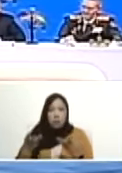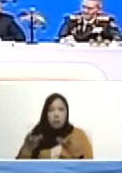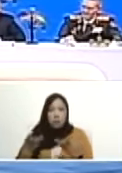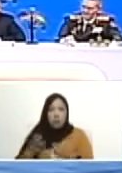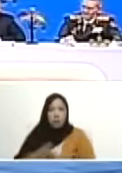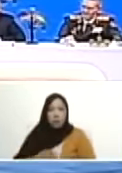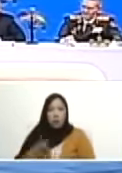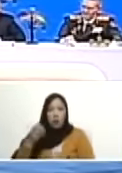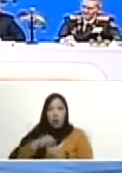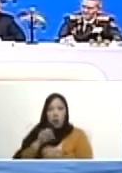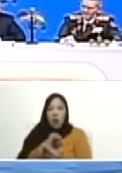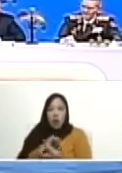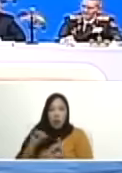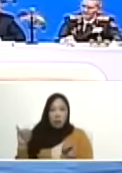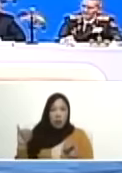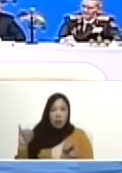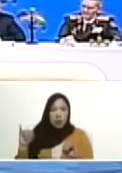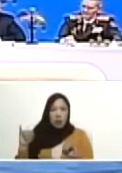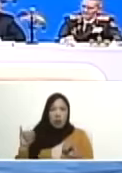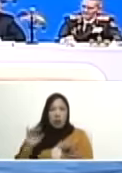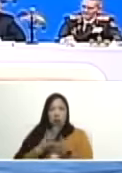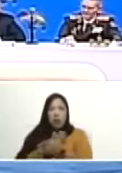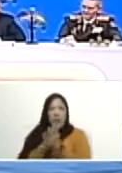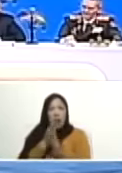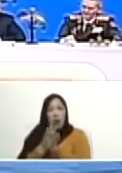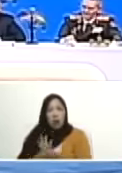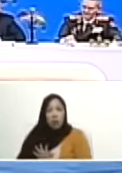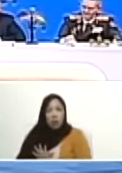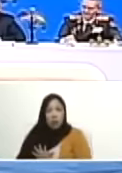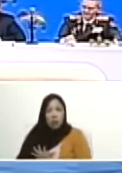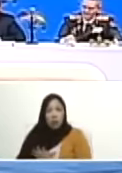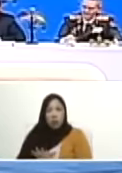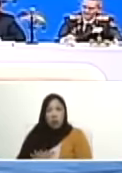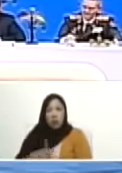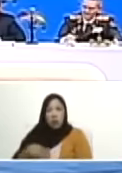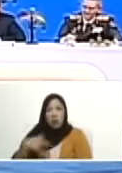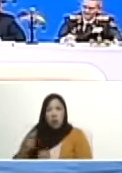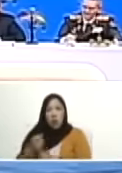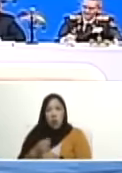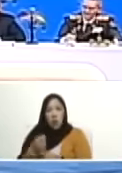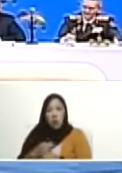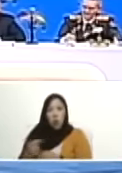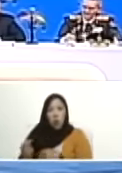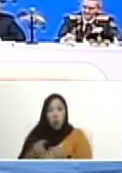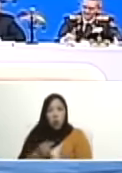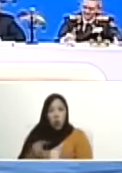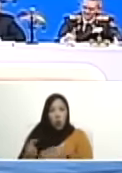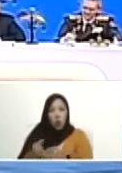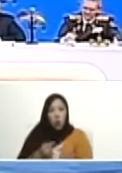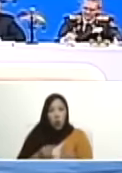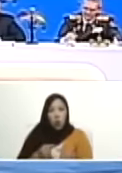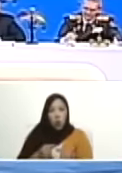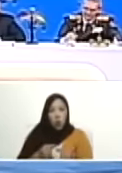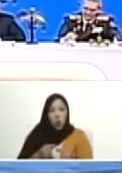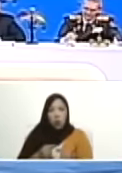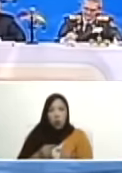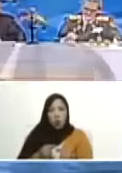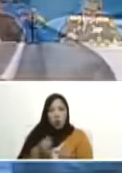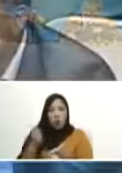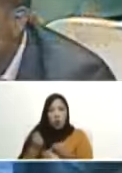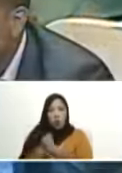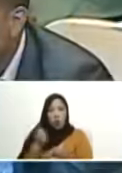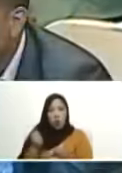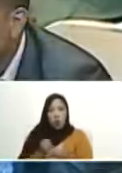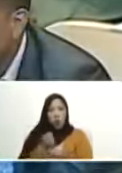y concluyen, ya basta ya, vamos a iniciar otra etapa y que la nueva etapa de esta